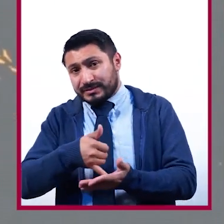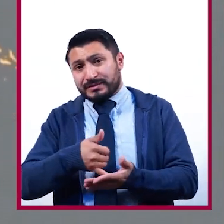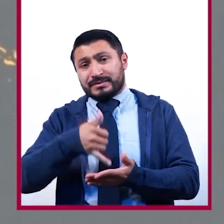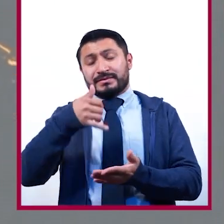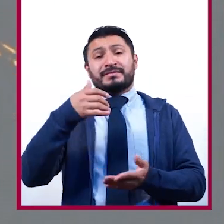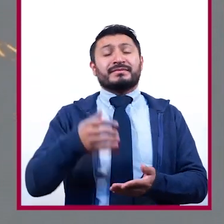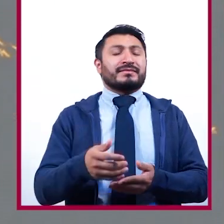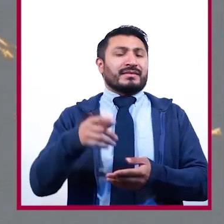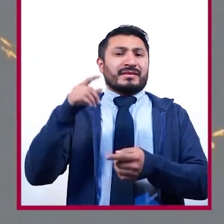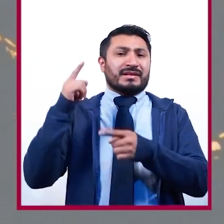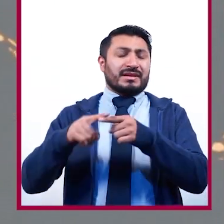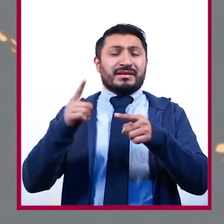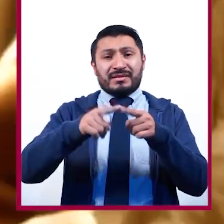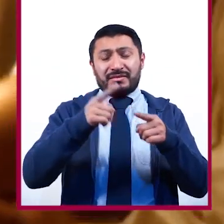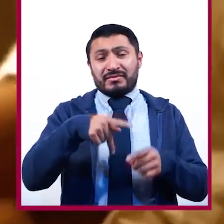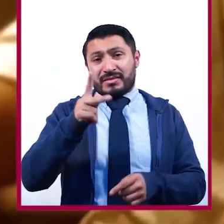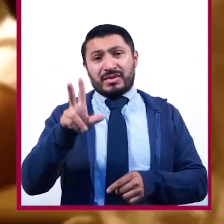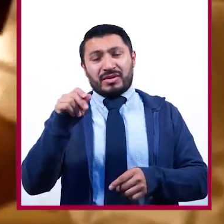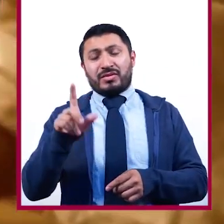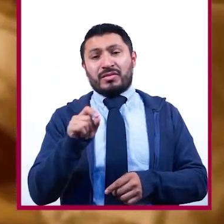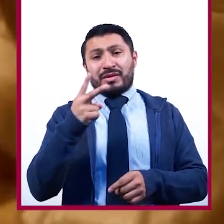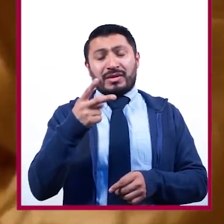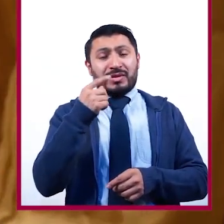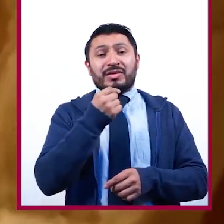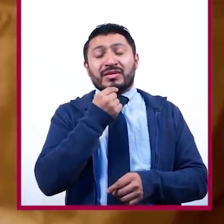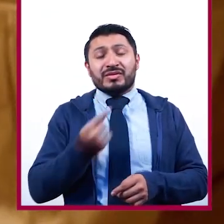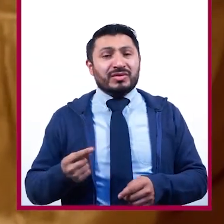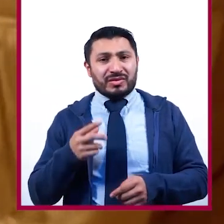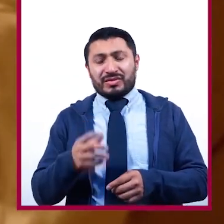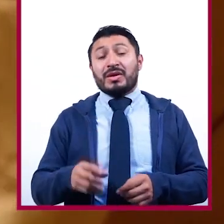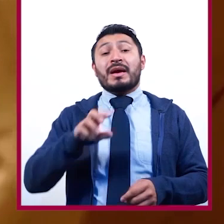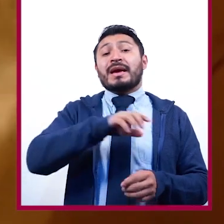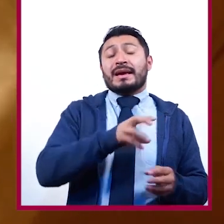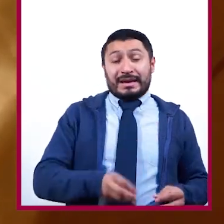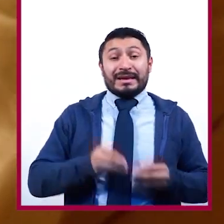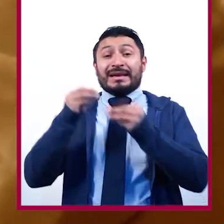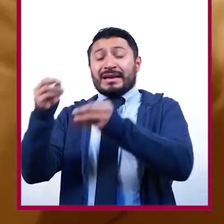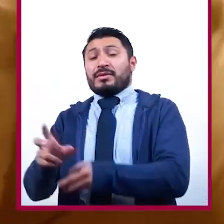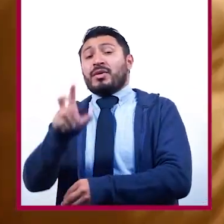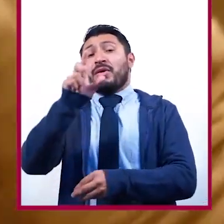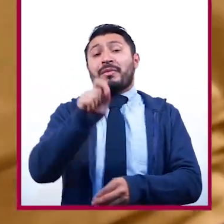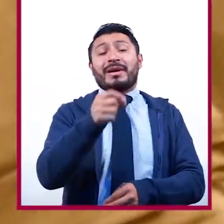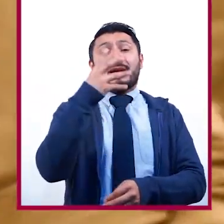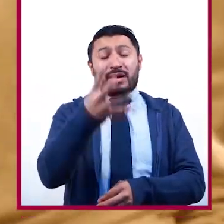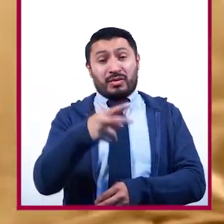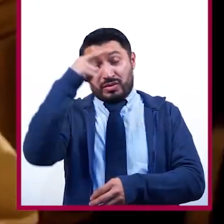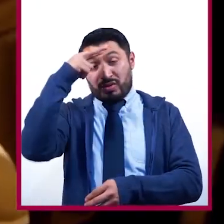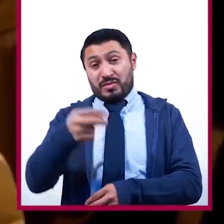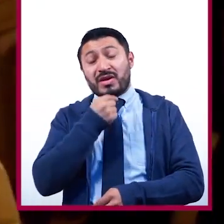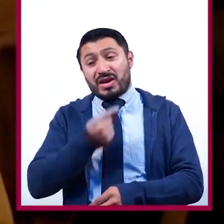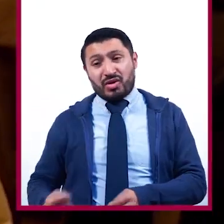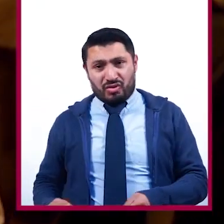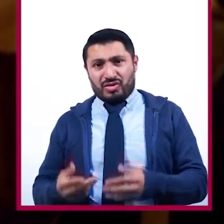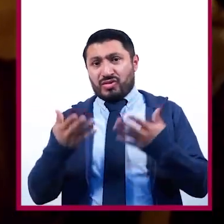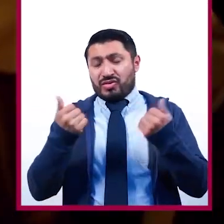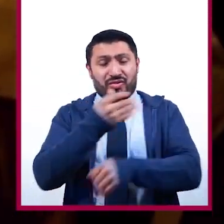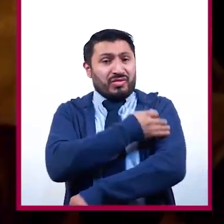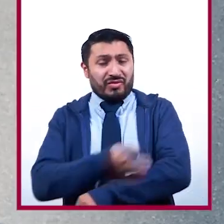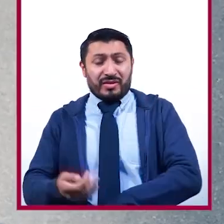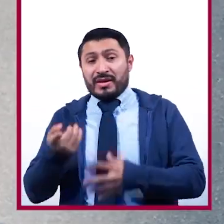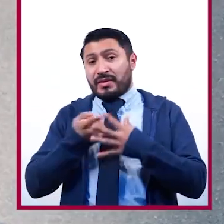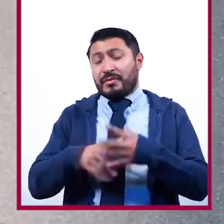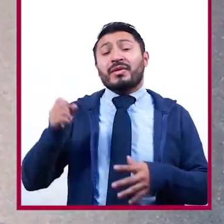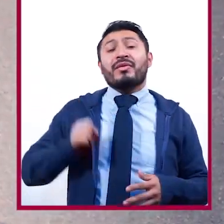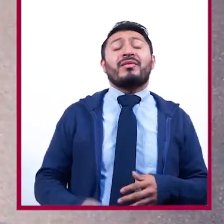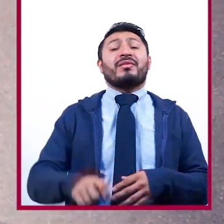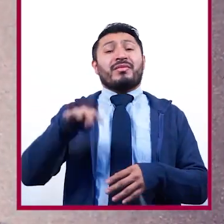China, pero en lugar de llevarse a los 22 primeros niños, se llevó a 24 niños huérfanos mexicanos. A